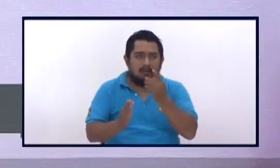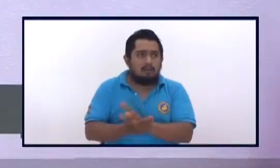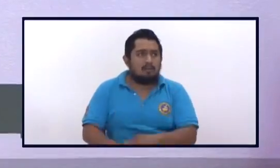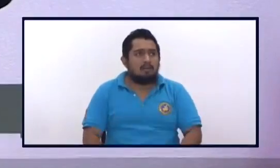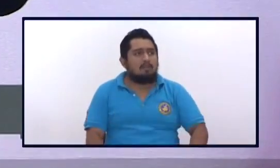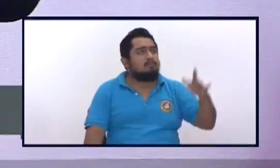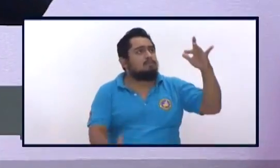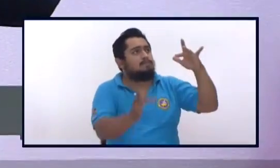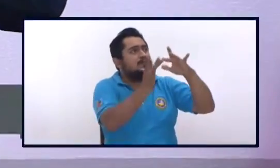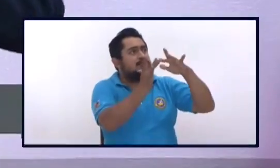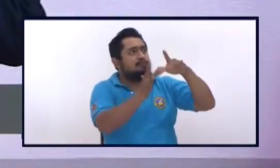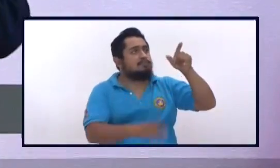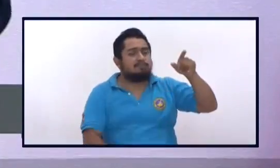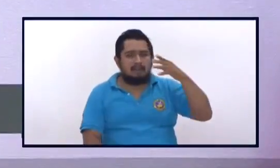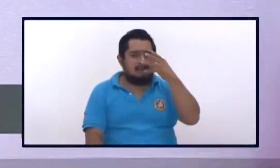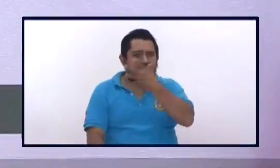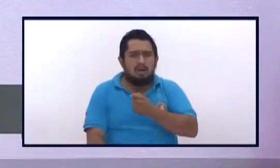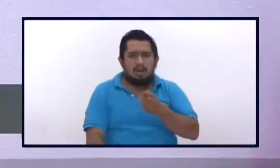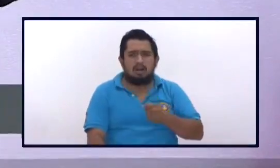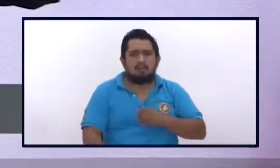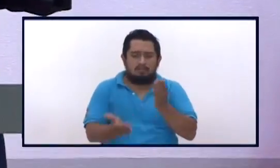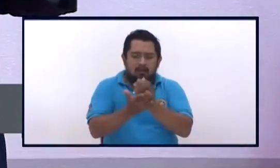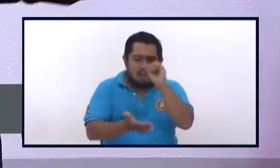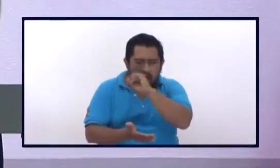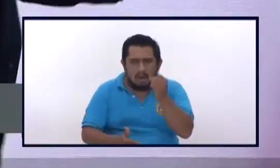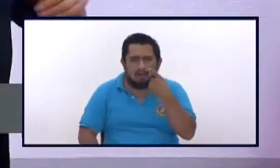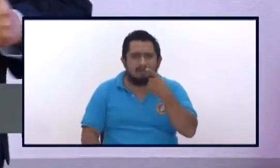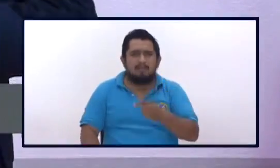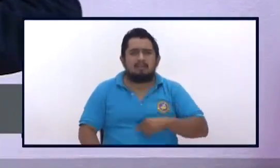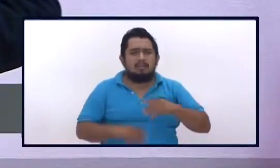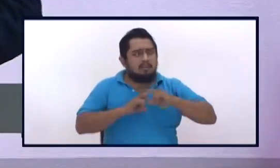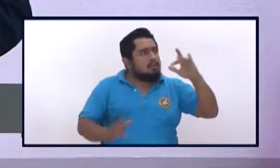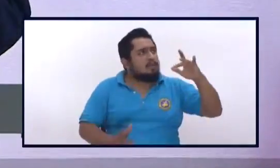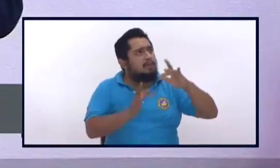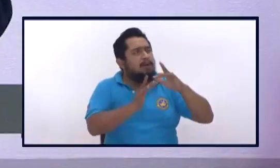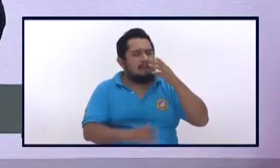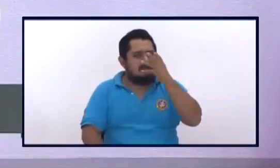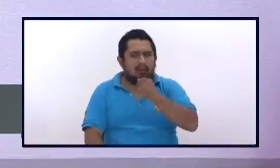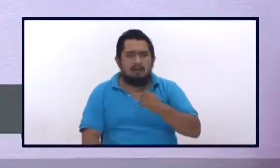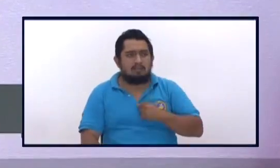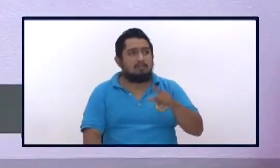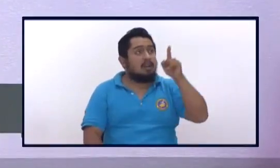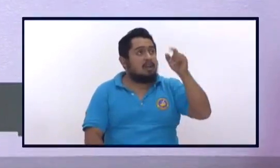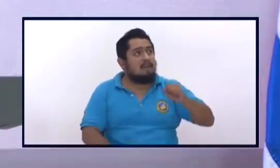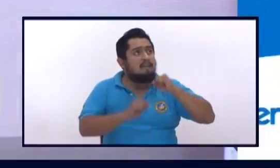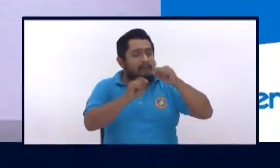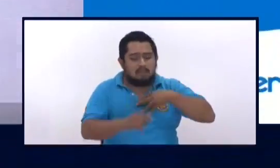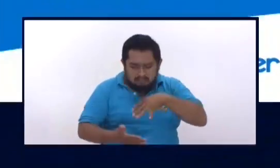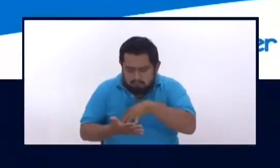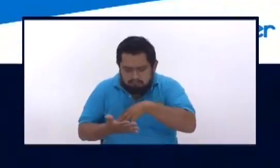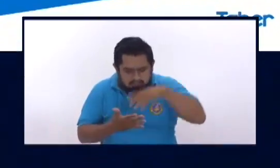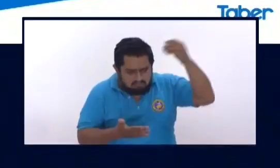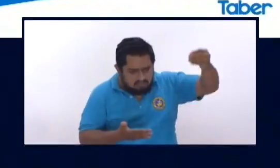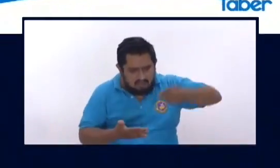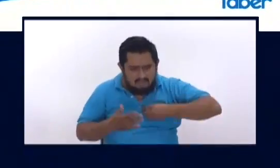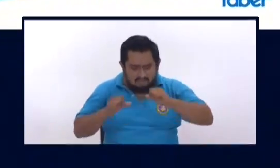de comunión con dios qué bonito abrir la oración que bonito es expandir el alma y dice la palabra el esfuerzo alcanzado y